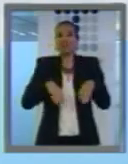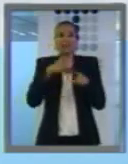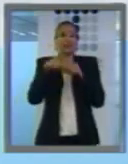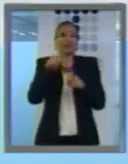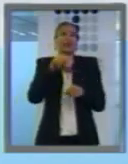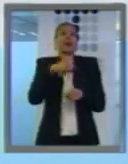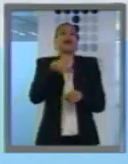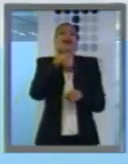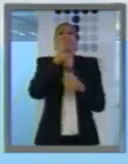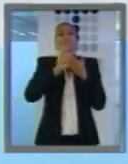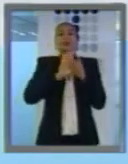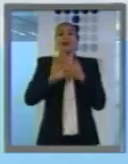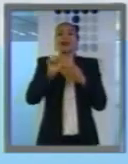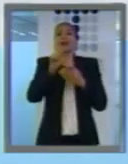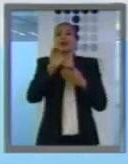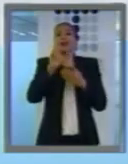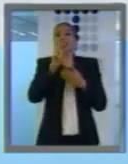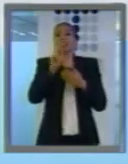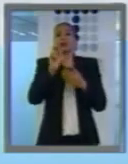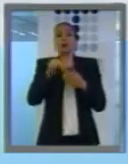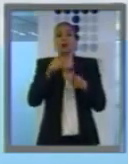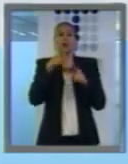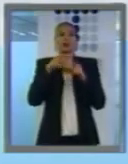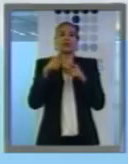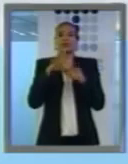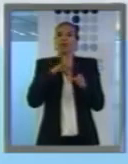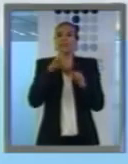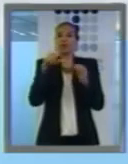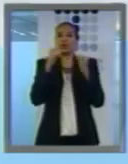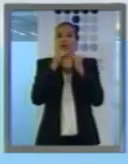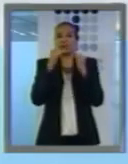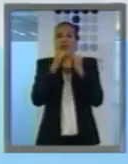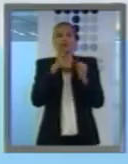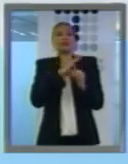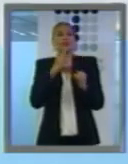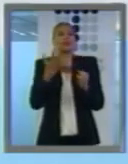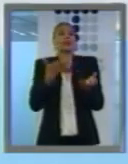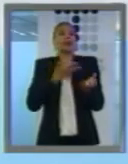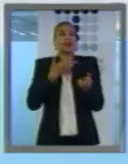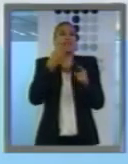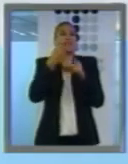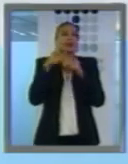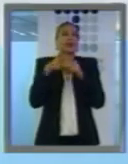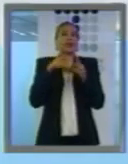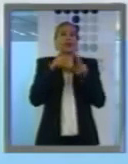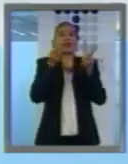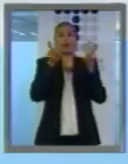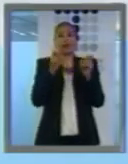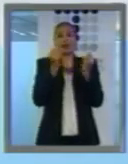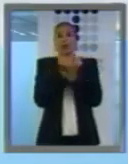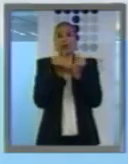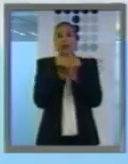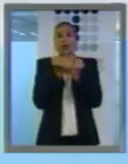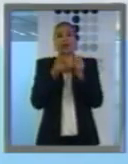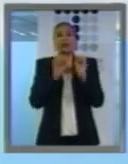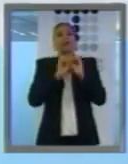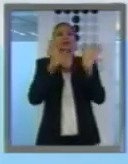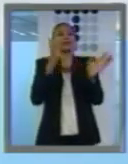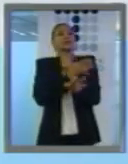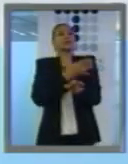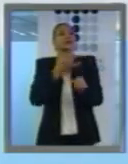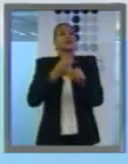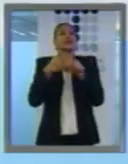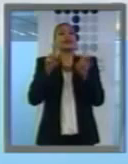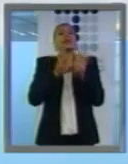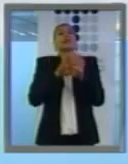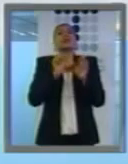evidentemente logrará disminuir la fragmentación institucional y organizativa que hay en materia también de transparencia. En el tema